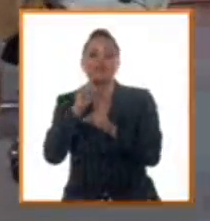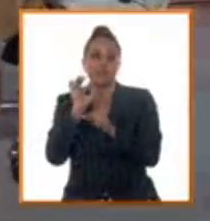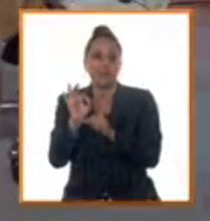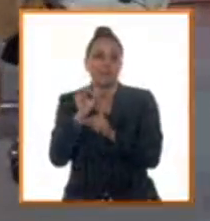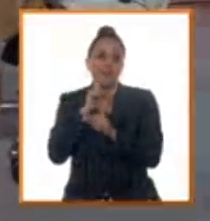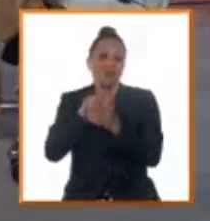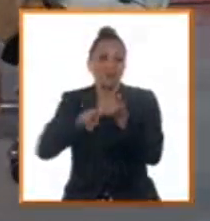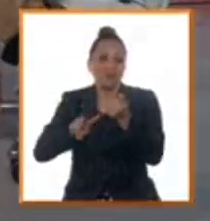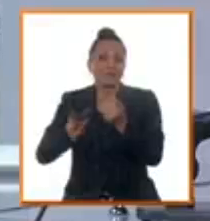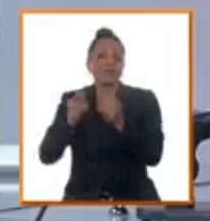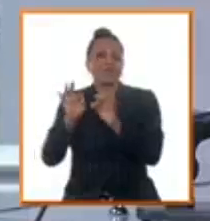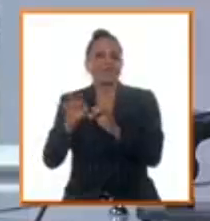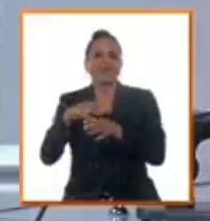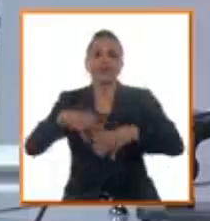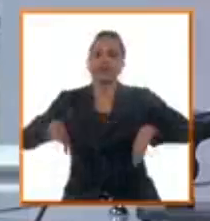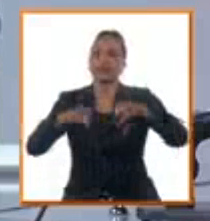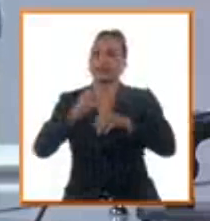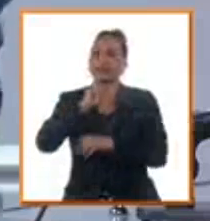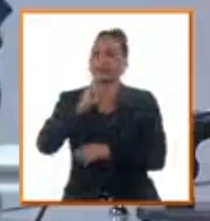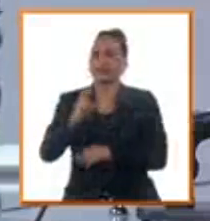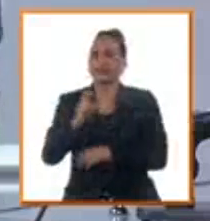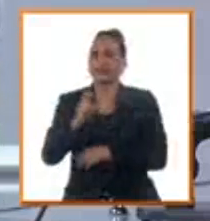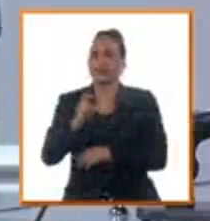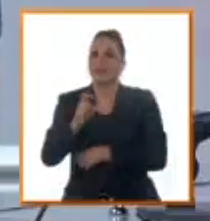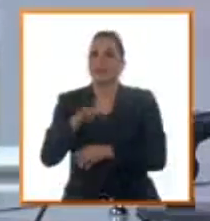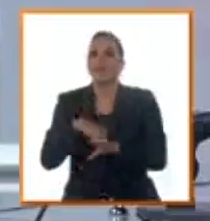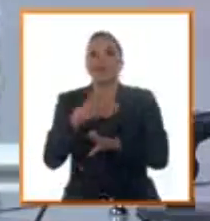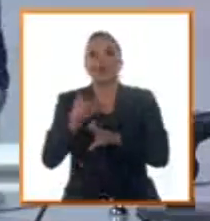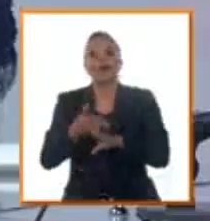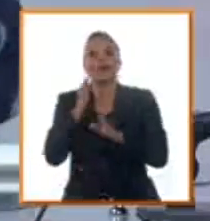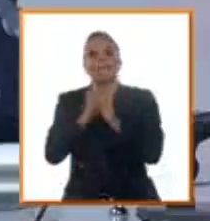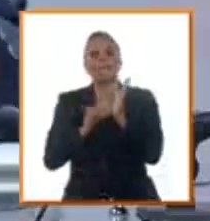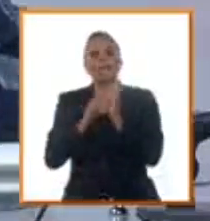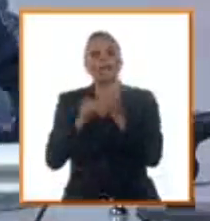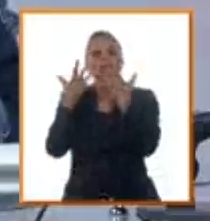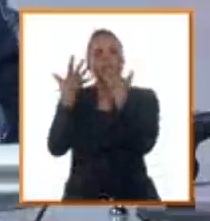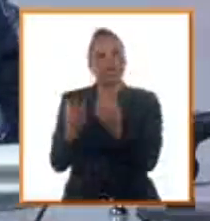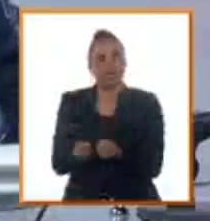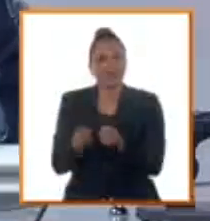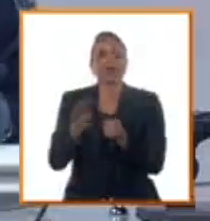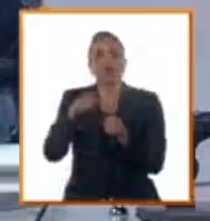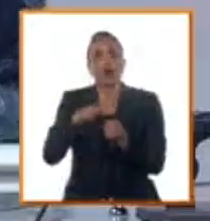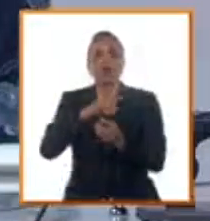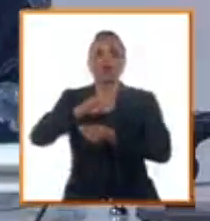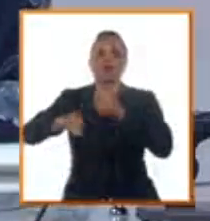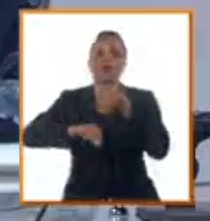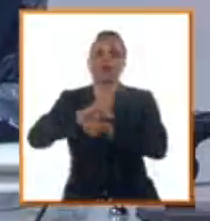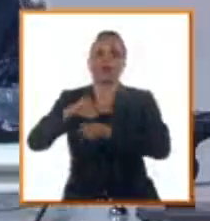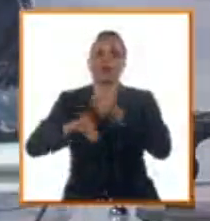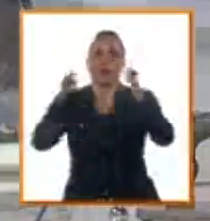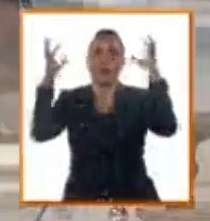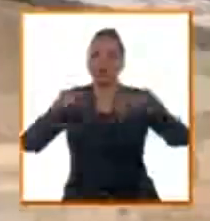vivido una tensión terrible en las últimas horas, después de tantos meses y tantos años de sequía.